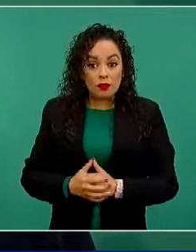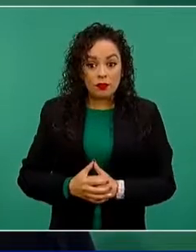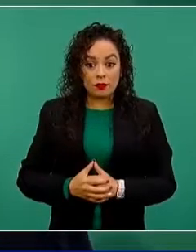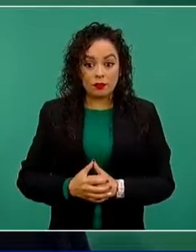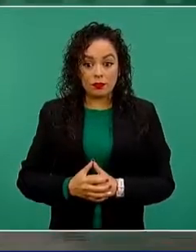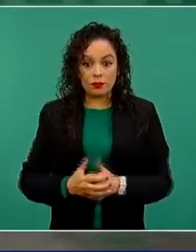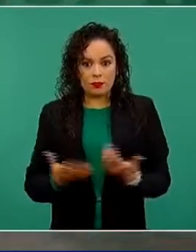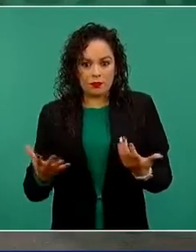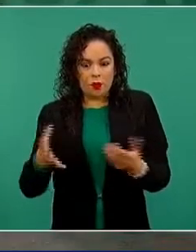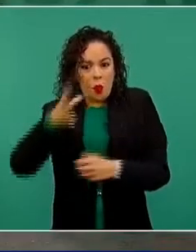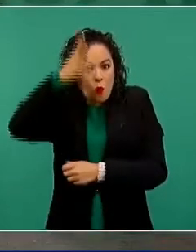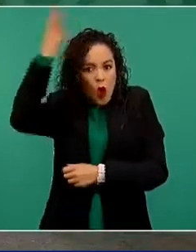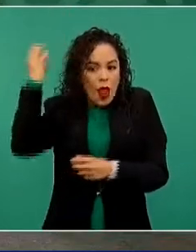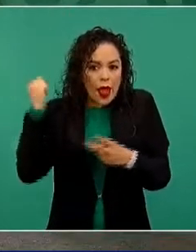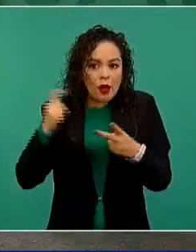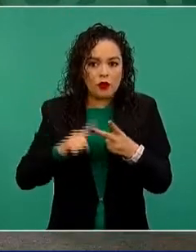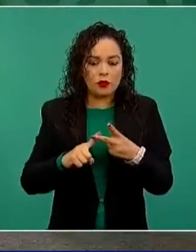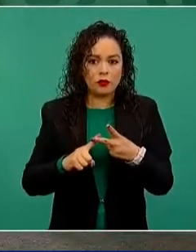como Morelos,